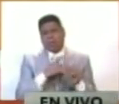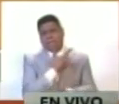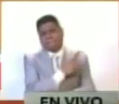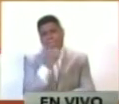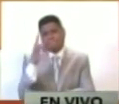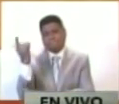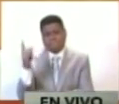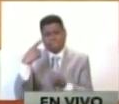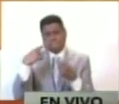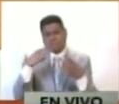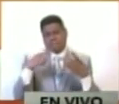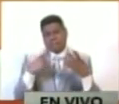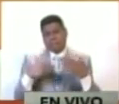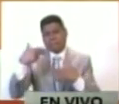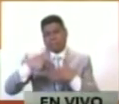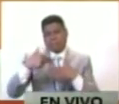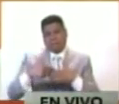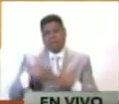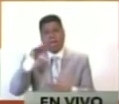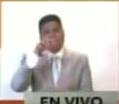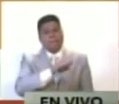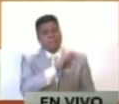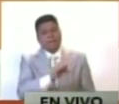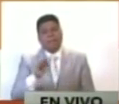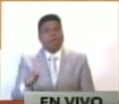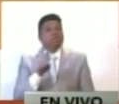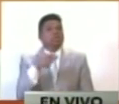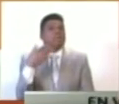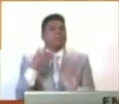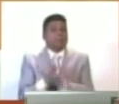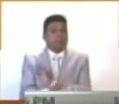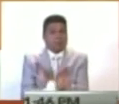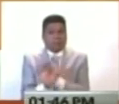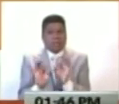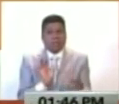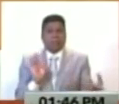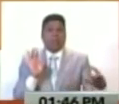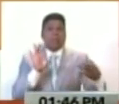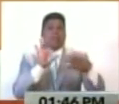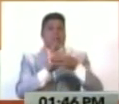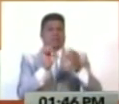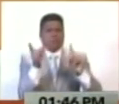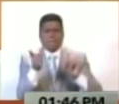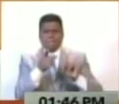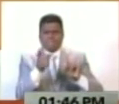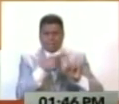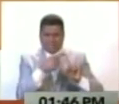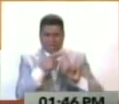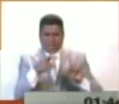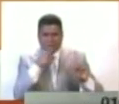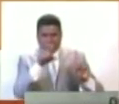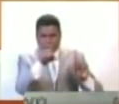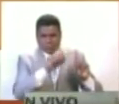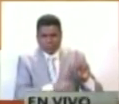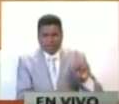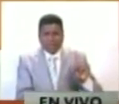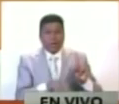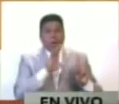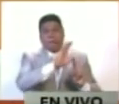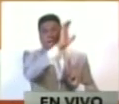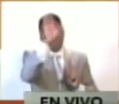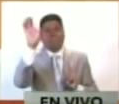Venezuela. Para tranquilidad de los venezolanos, eso no pasará. Y lo enlazo entonces con la primera pregunta. El movimiento de los países no alineados,